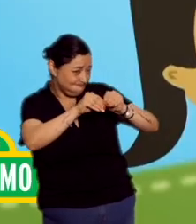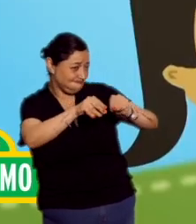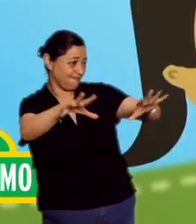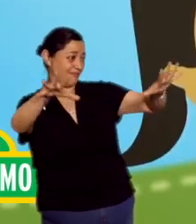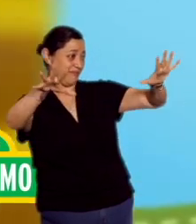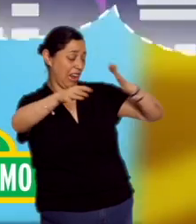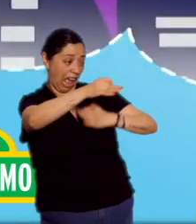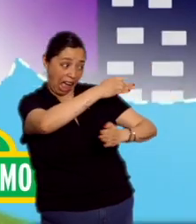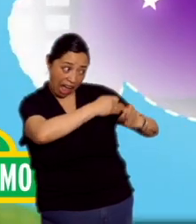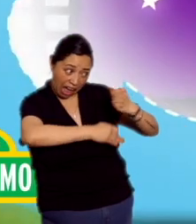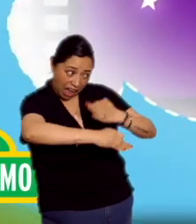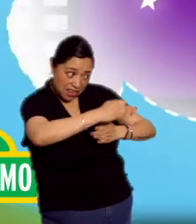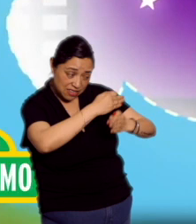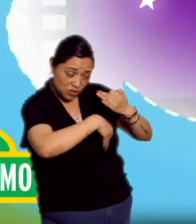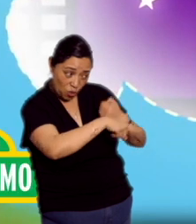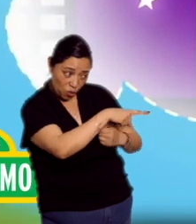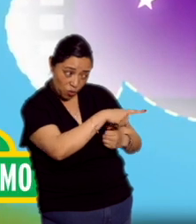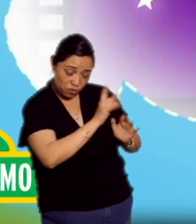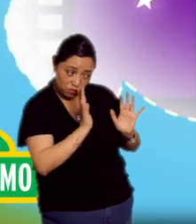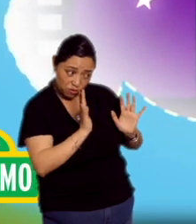gente que conoces?